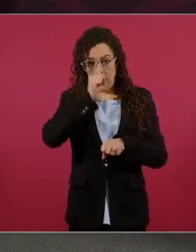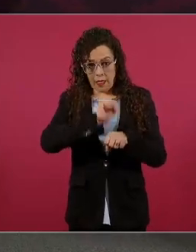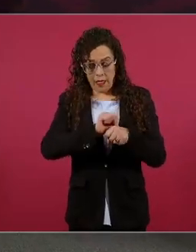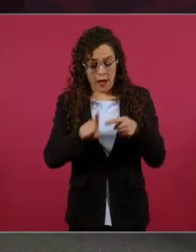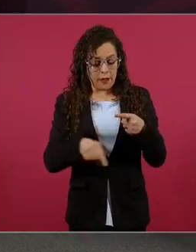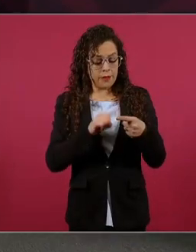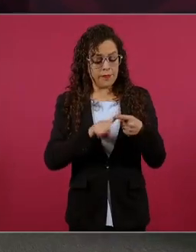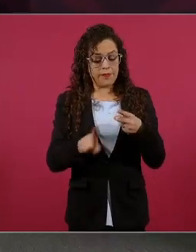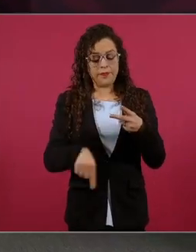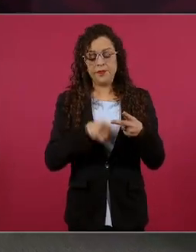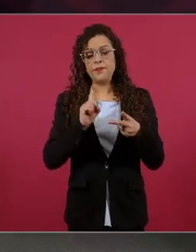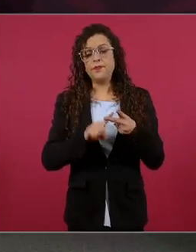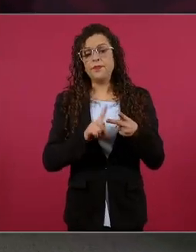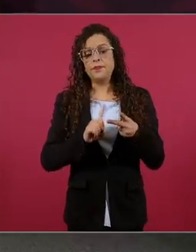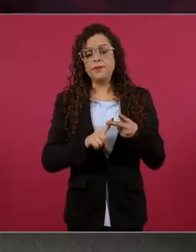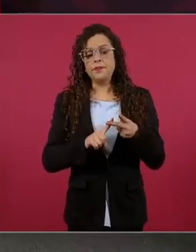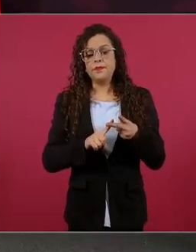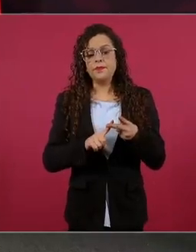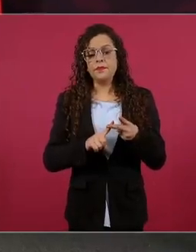presentan